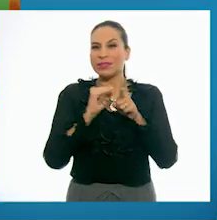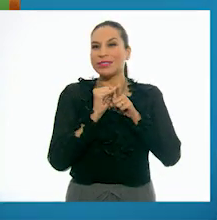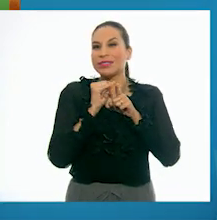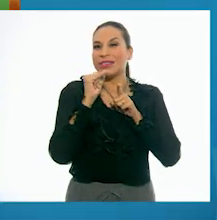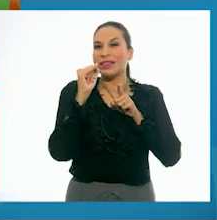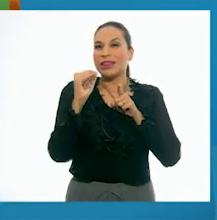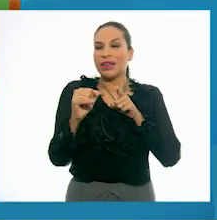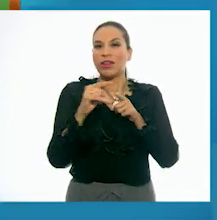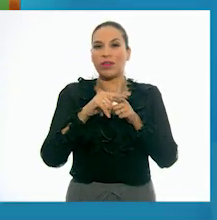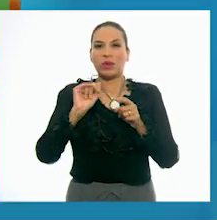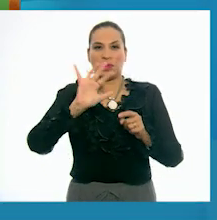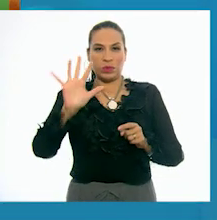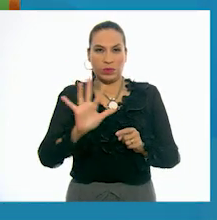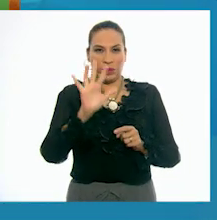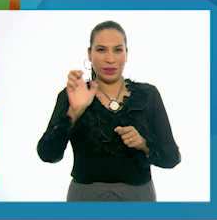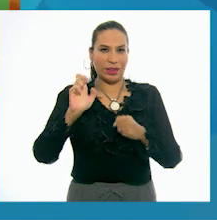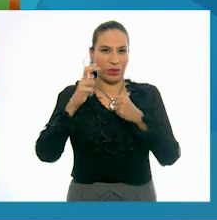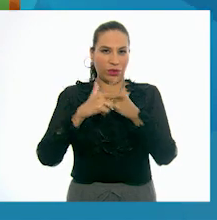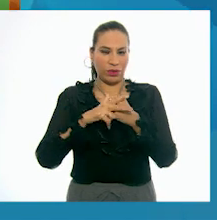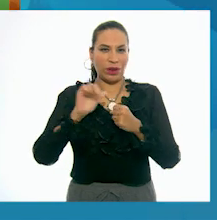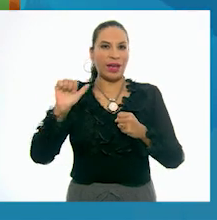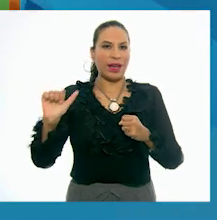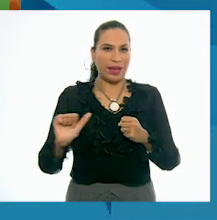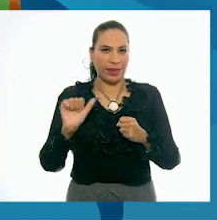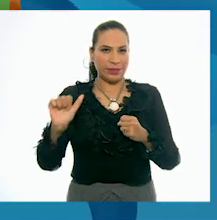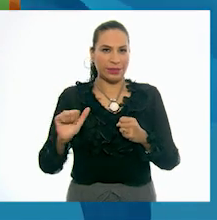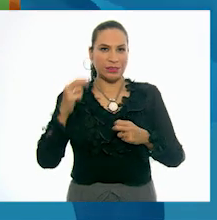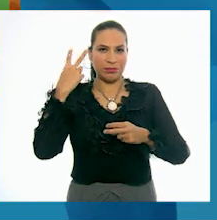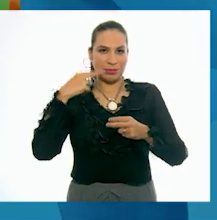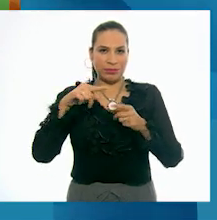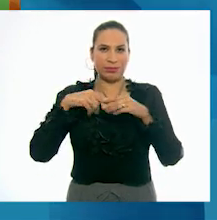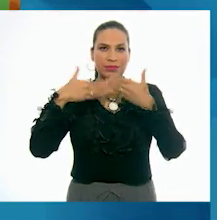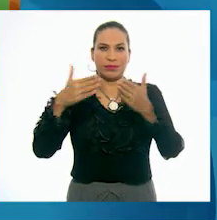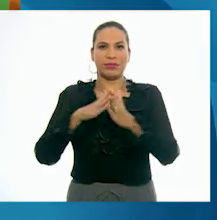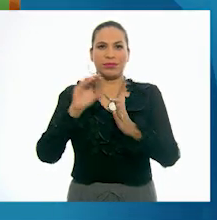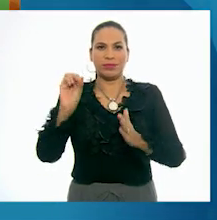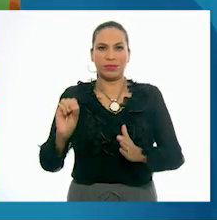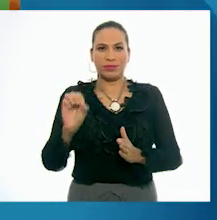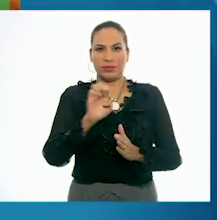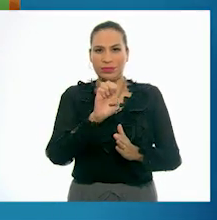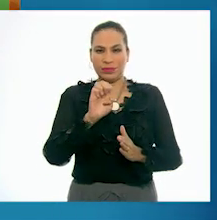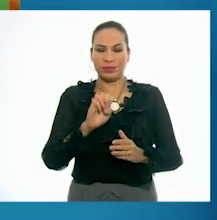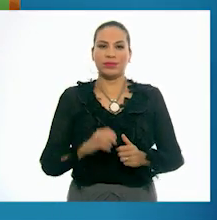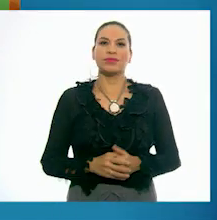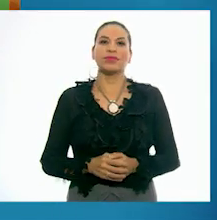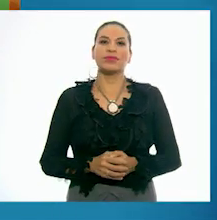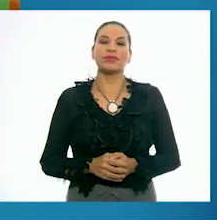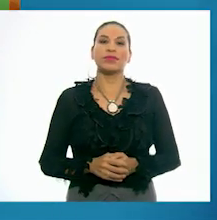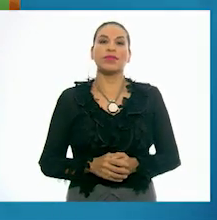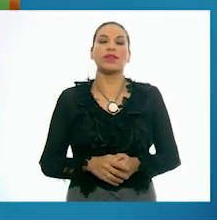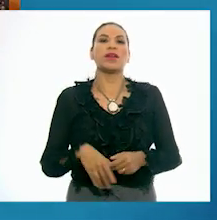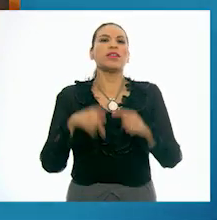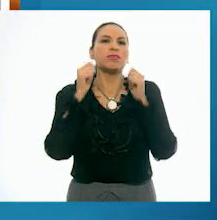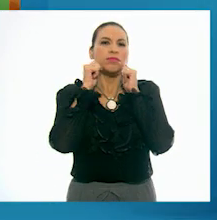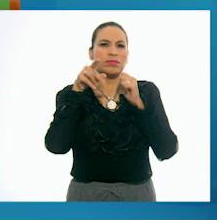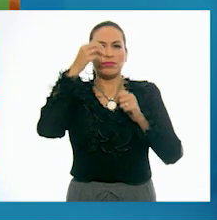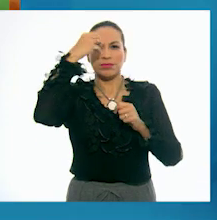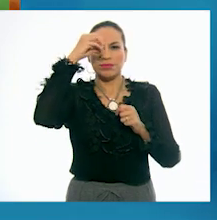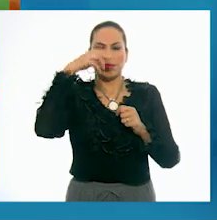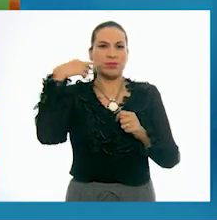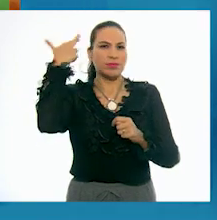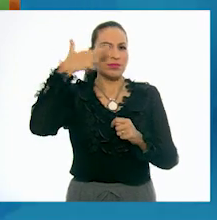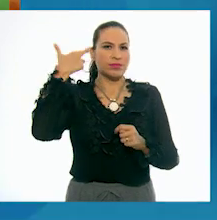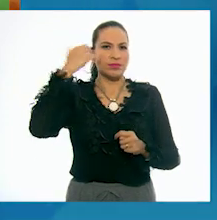distancia que separaba los continentes europeo y asiático viajando hacia el oeste. Aún con esta opinión, la